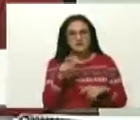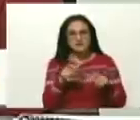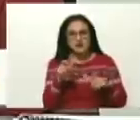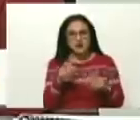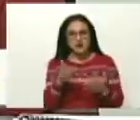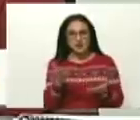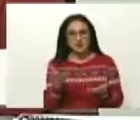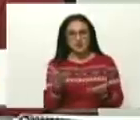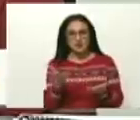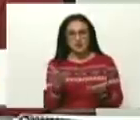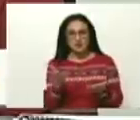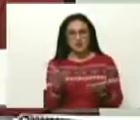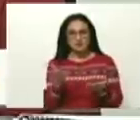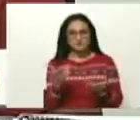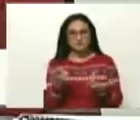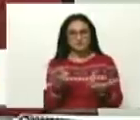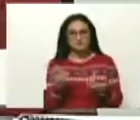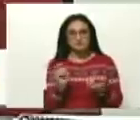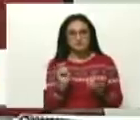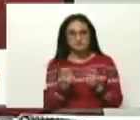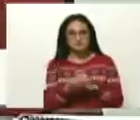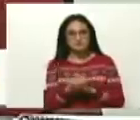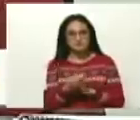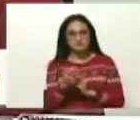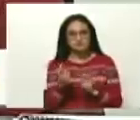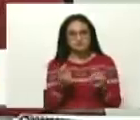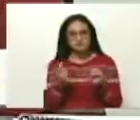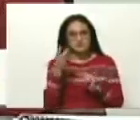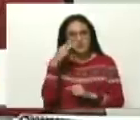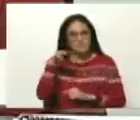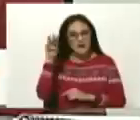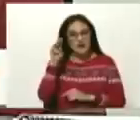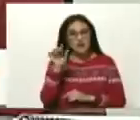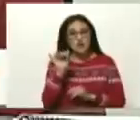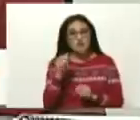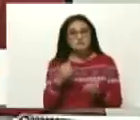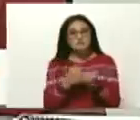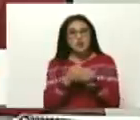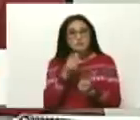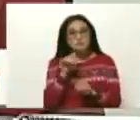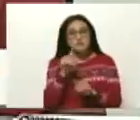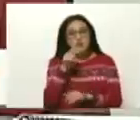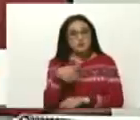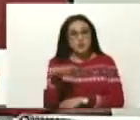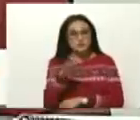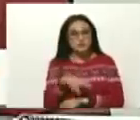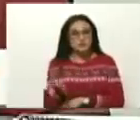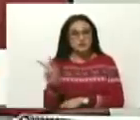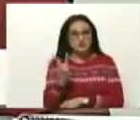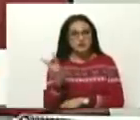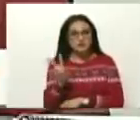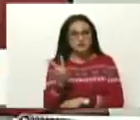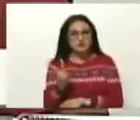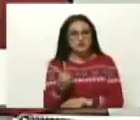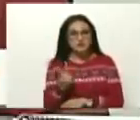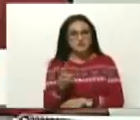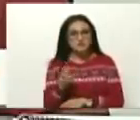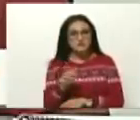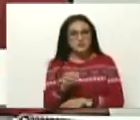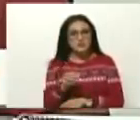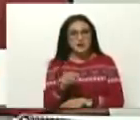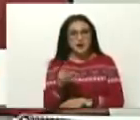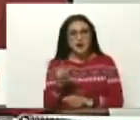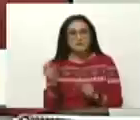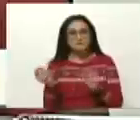la reanudación del diálogo en México es el pueblo de Venezuela, es porque por esa vía se